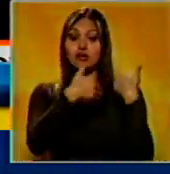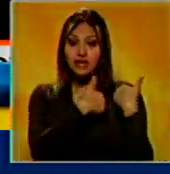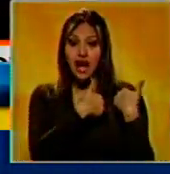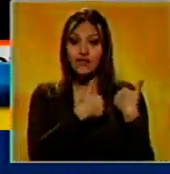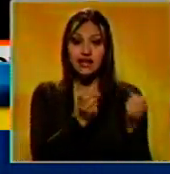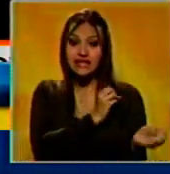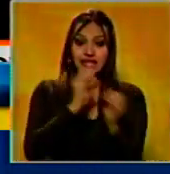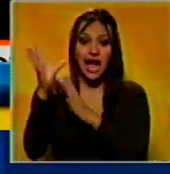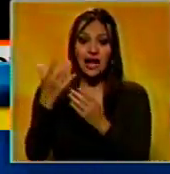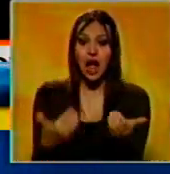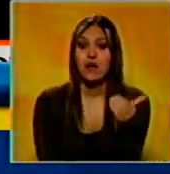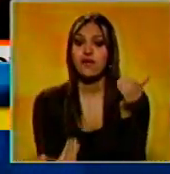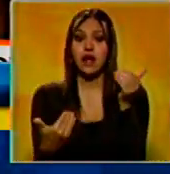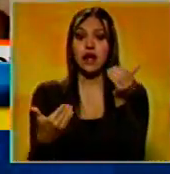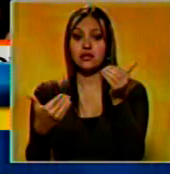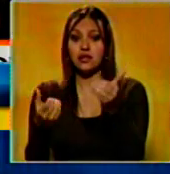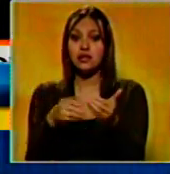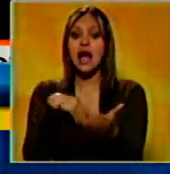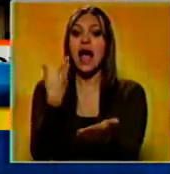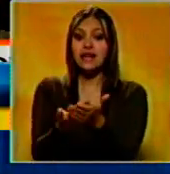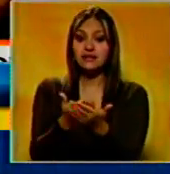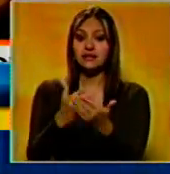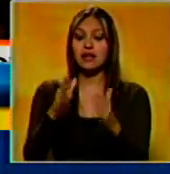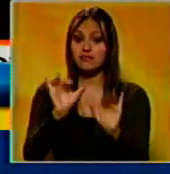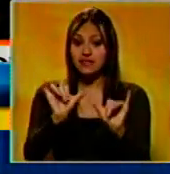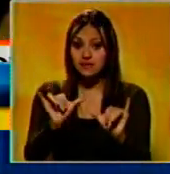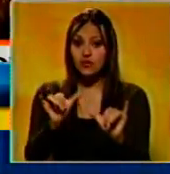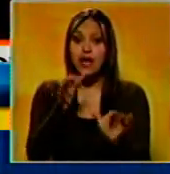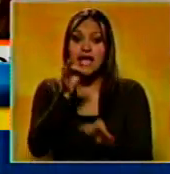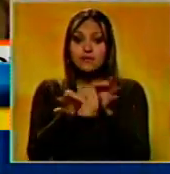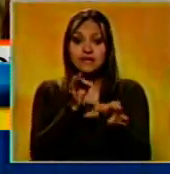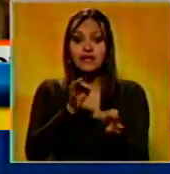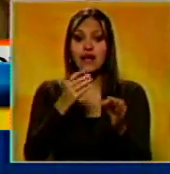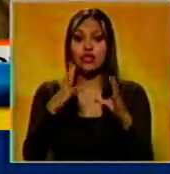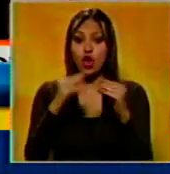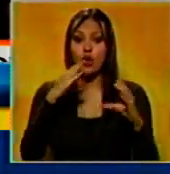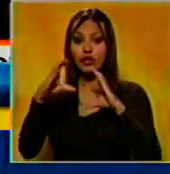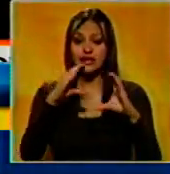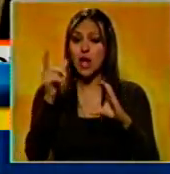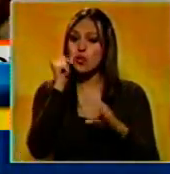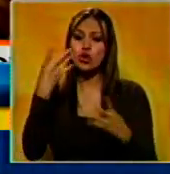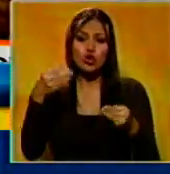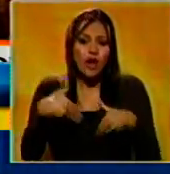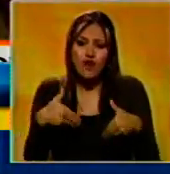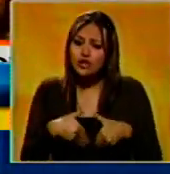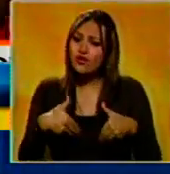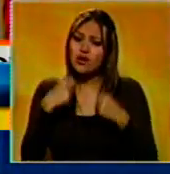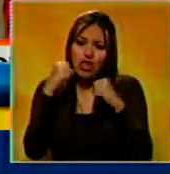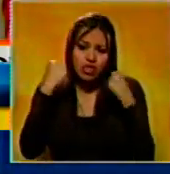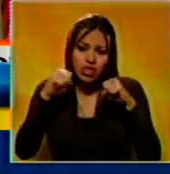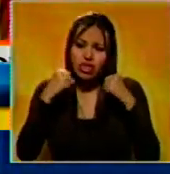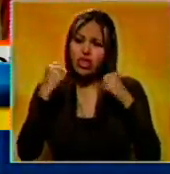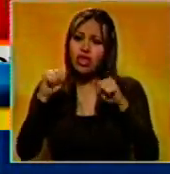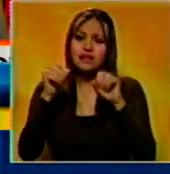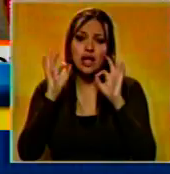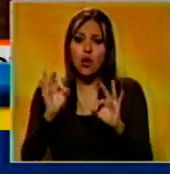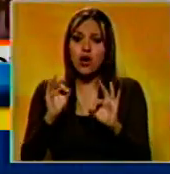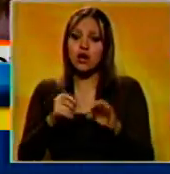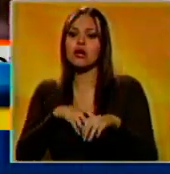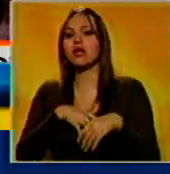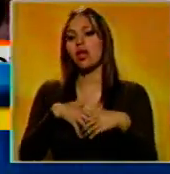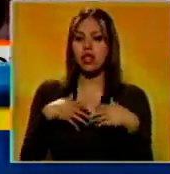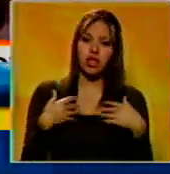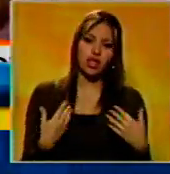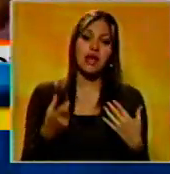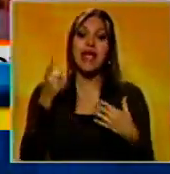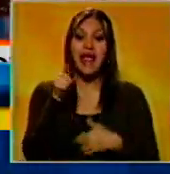de sacarlo en brazos y llevarlo hasta su camerino. Según explicaron a los medios, Osmel se esforzó mucho durante los ensayos, lo que lo habría afectado